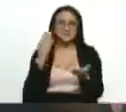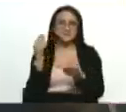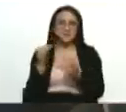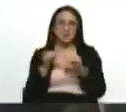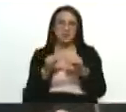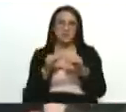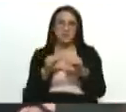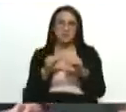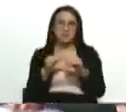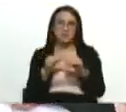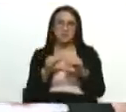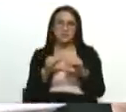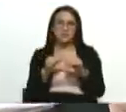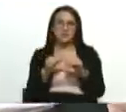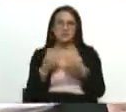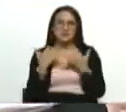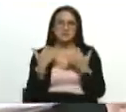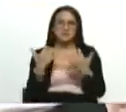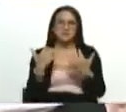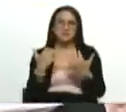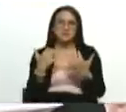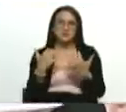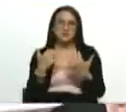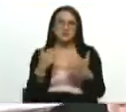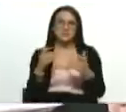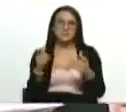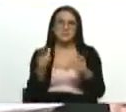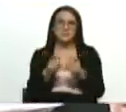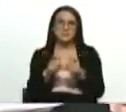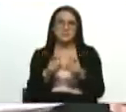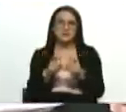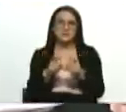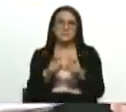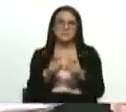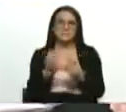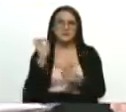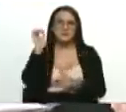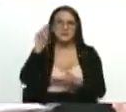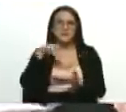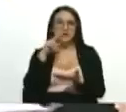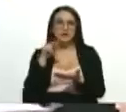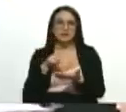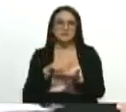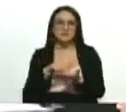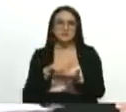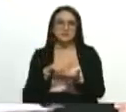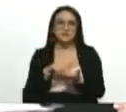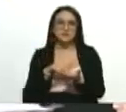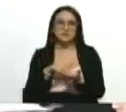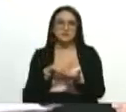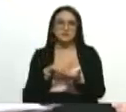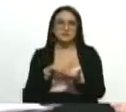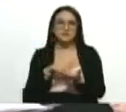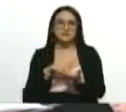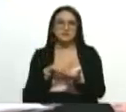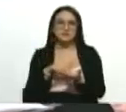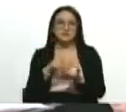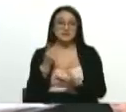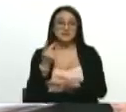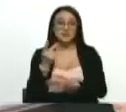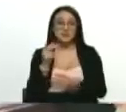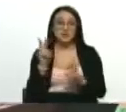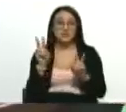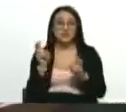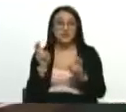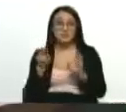continúa en desarrollo la sesión ordinaria en el Parlamento venezolano. Recordemos que en el segundo punto